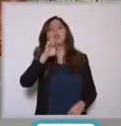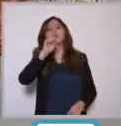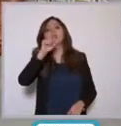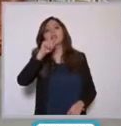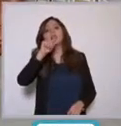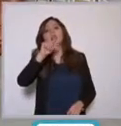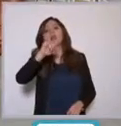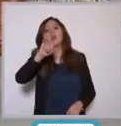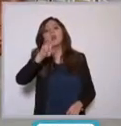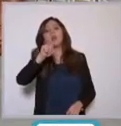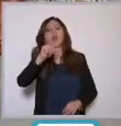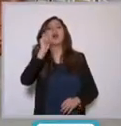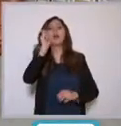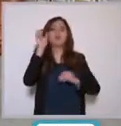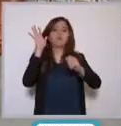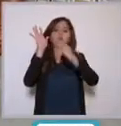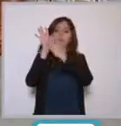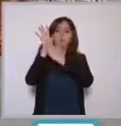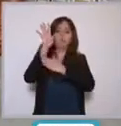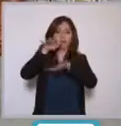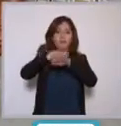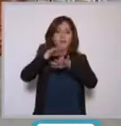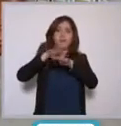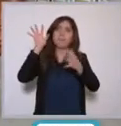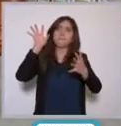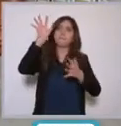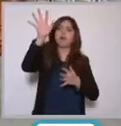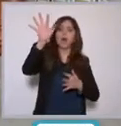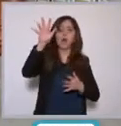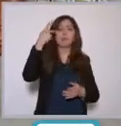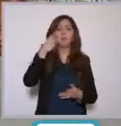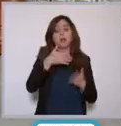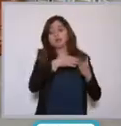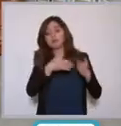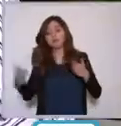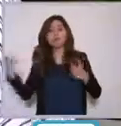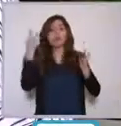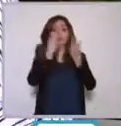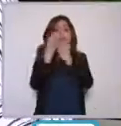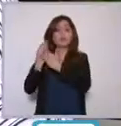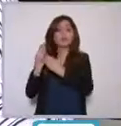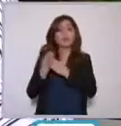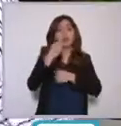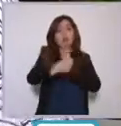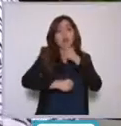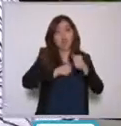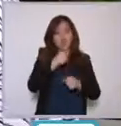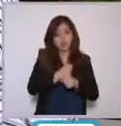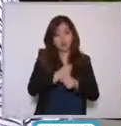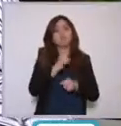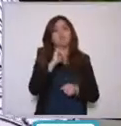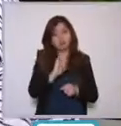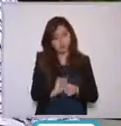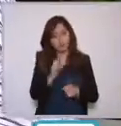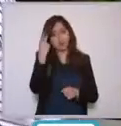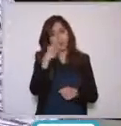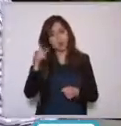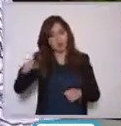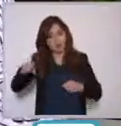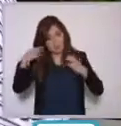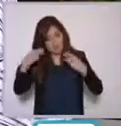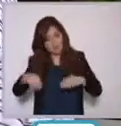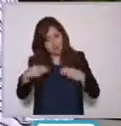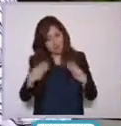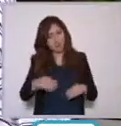visto precisamente que han hecho estas remodelaciones a lo largo del año, ¿no? Claro. Y aparte que aparte del mercado se extendió un